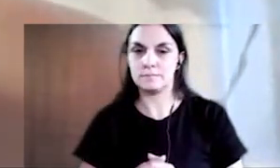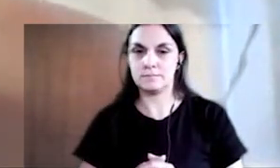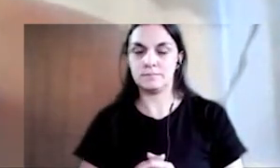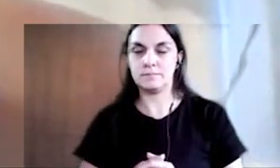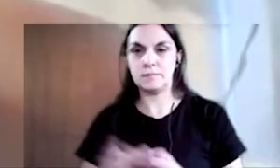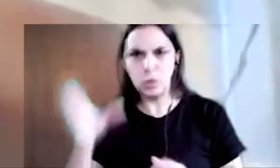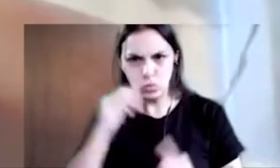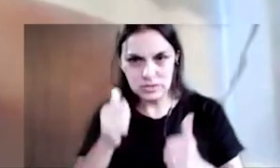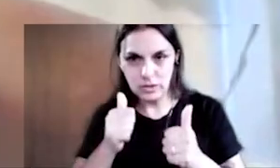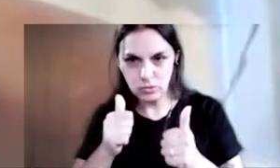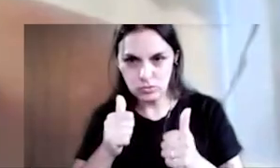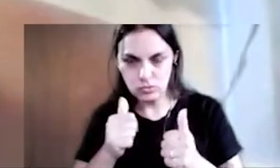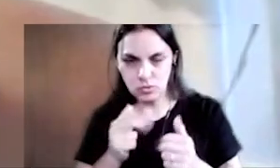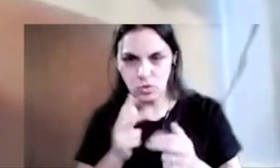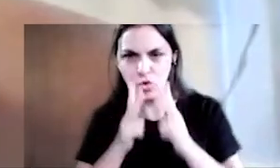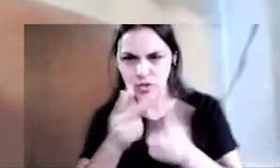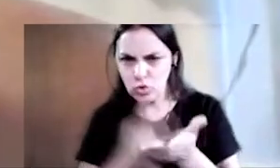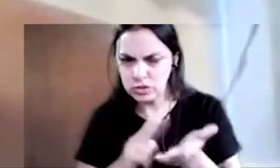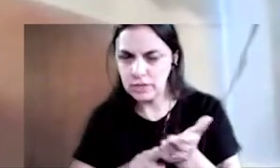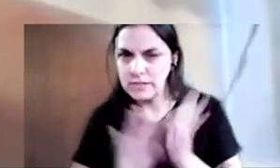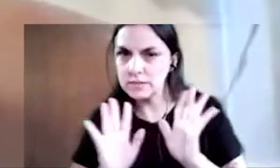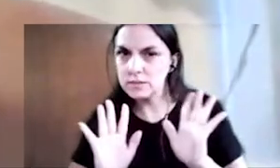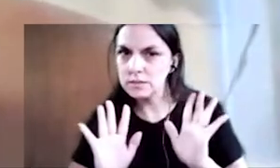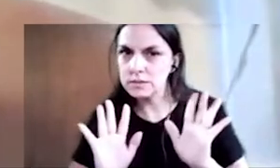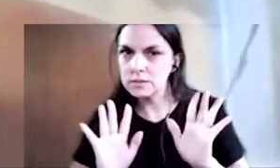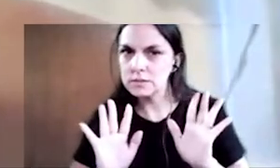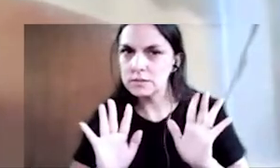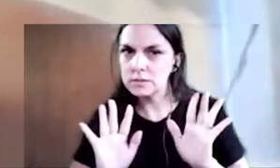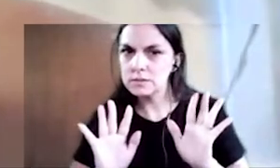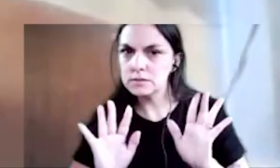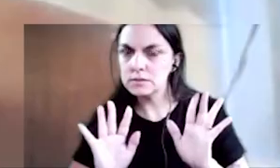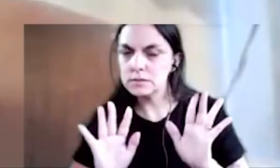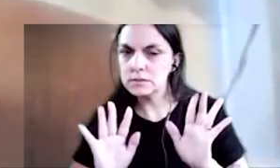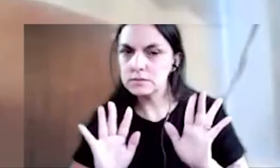Si se escuchó, no lo repito, si no, lo vuelvo a repetir.